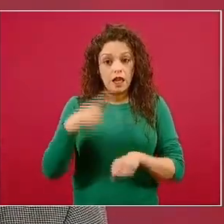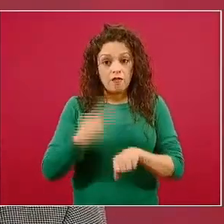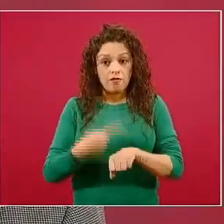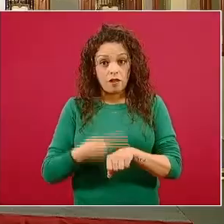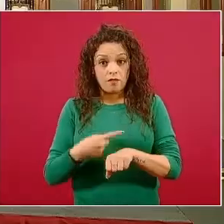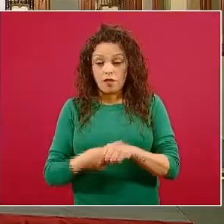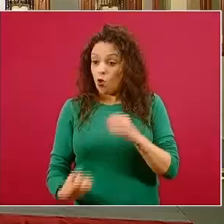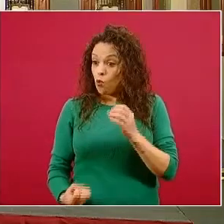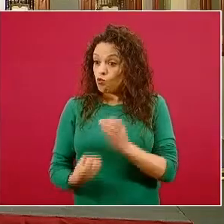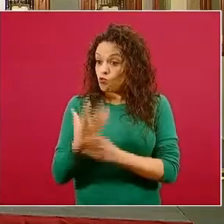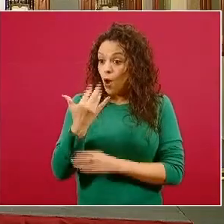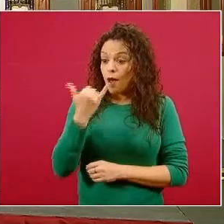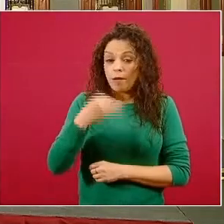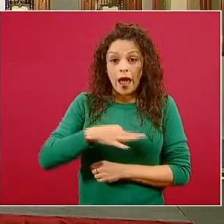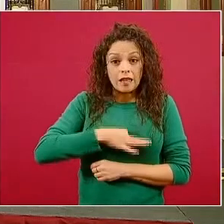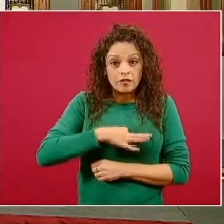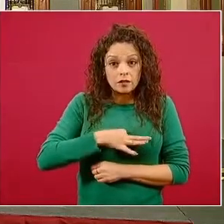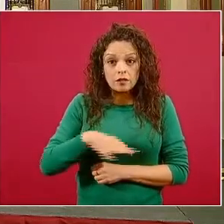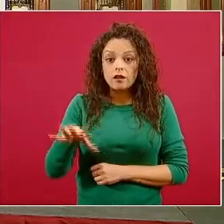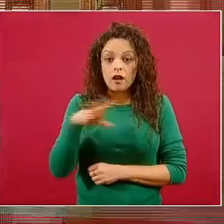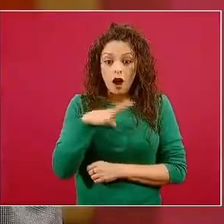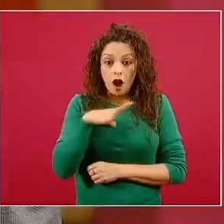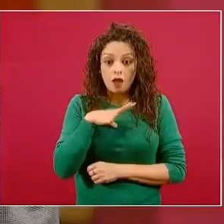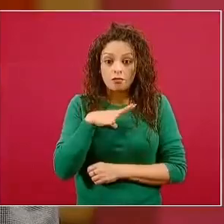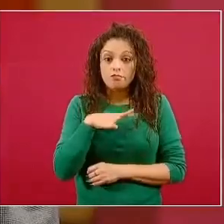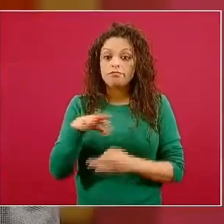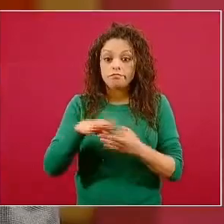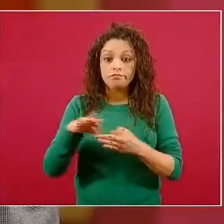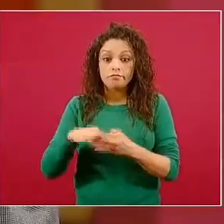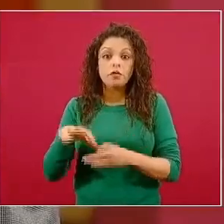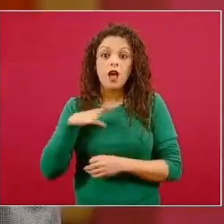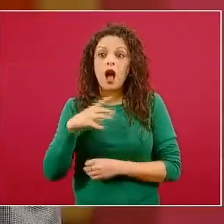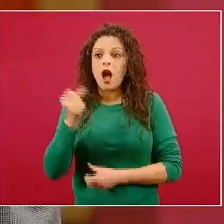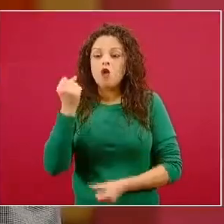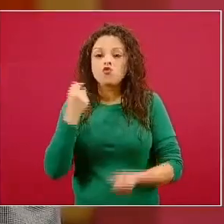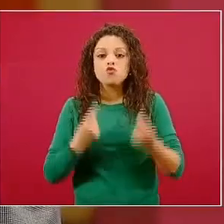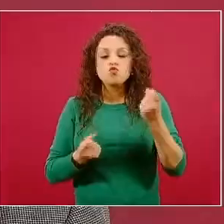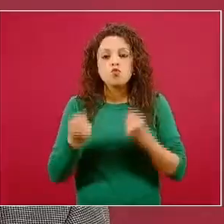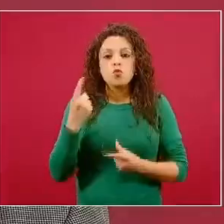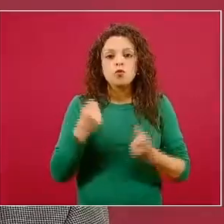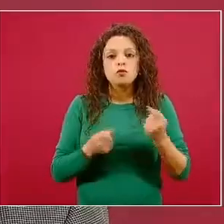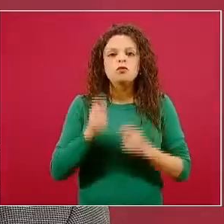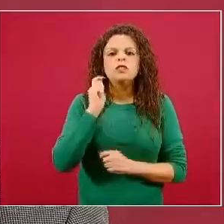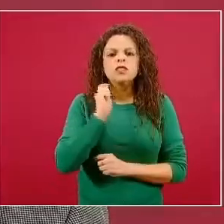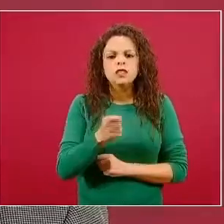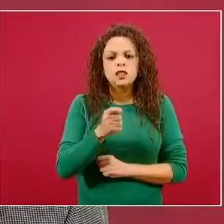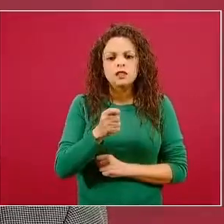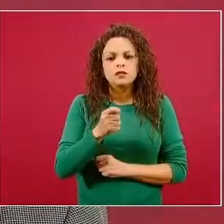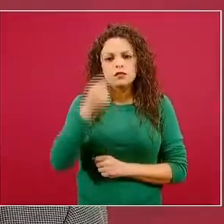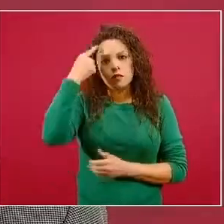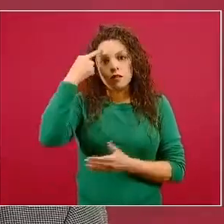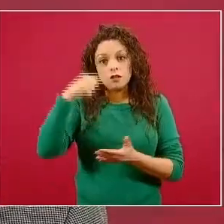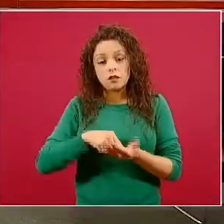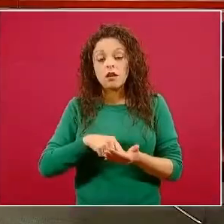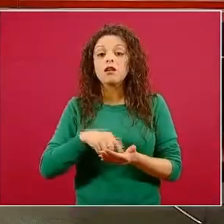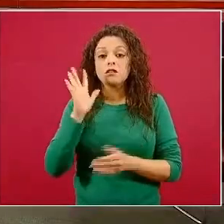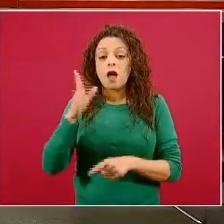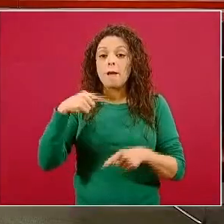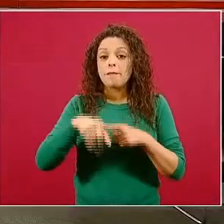ocurren muy frecuentemente. Hay algunas estimaciones de que incluso son cada vez más